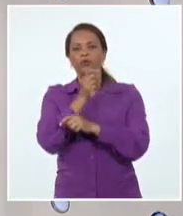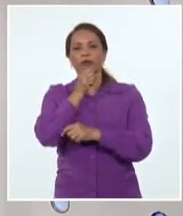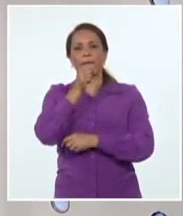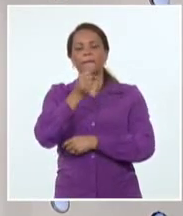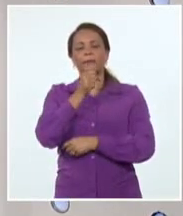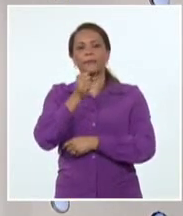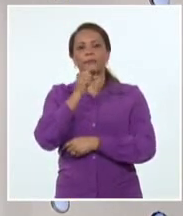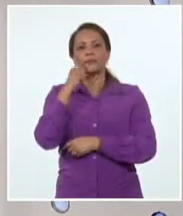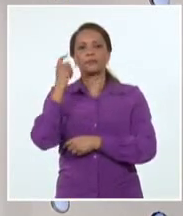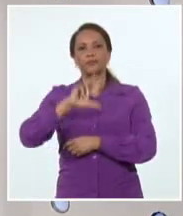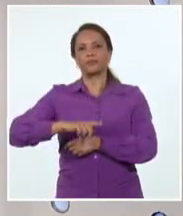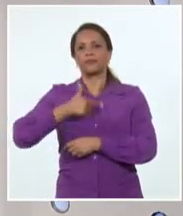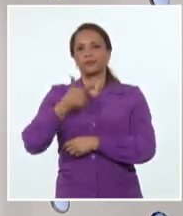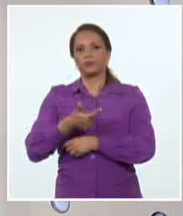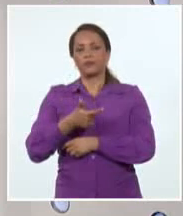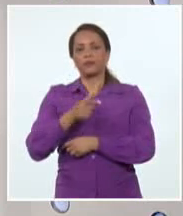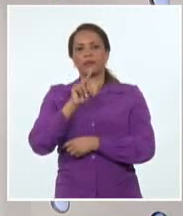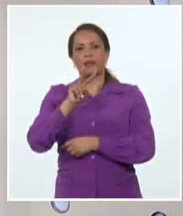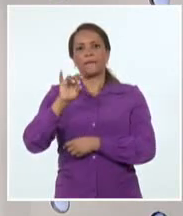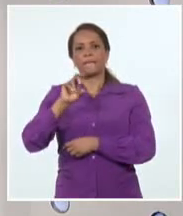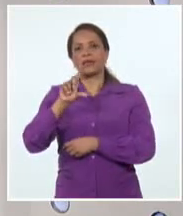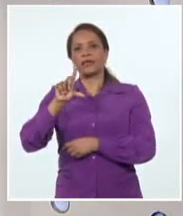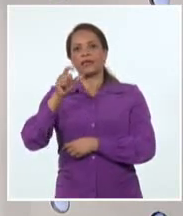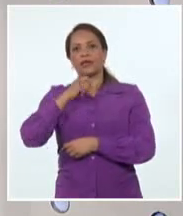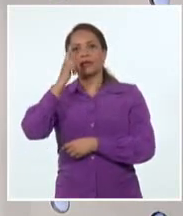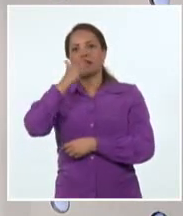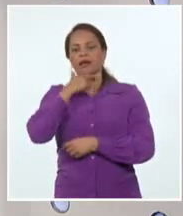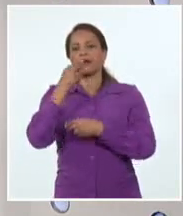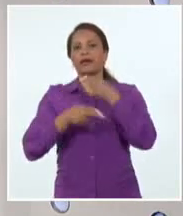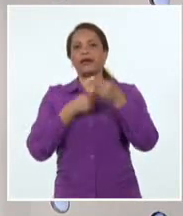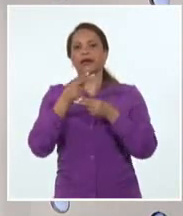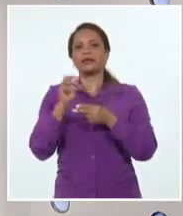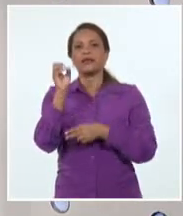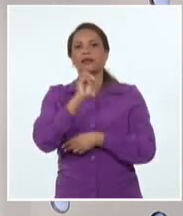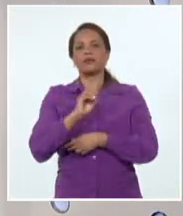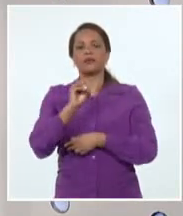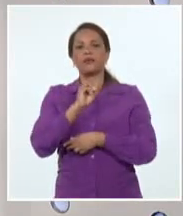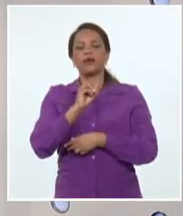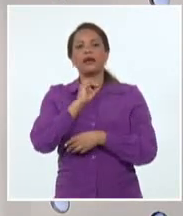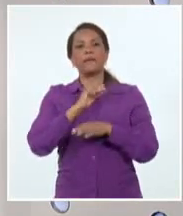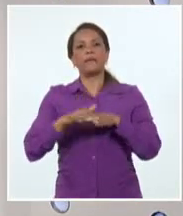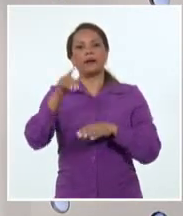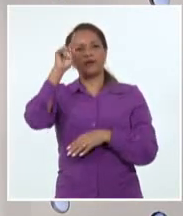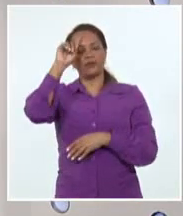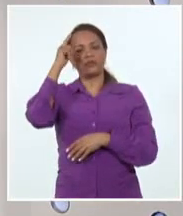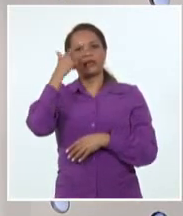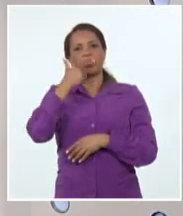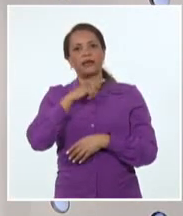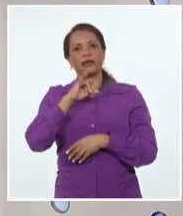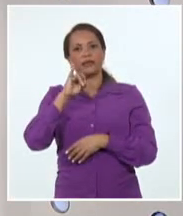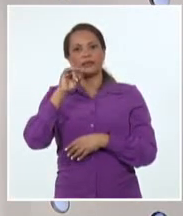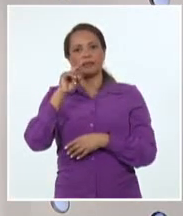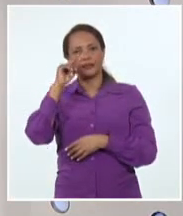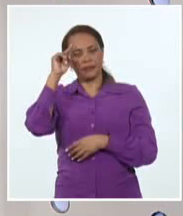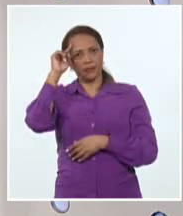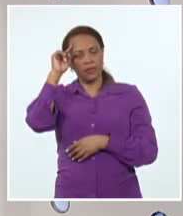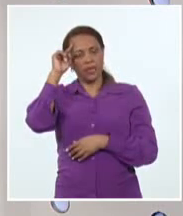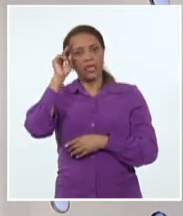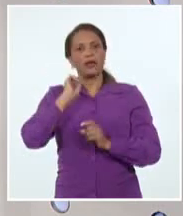cultural Rubén Martínez Villena, que organiza la asociación Hermanos Saiz. El evento forma parte de la jornada